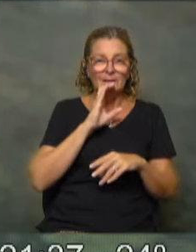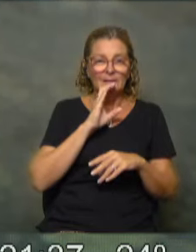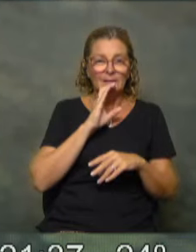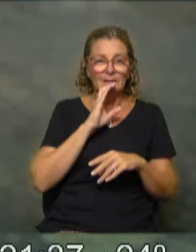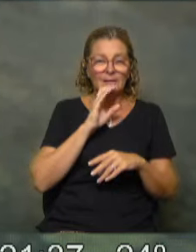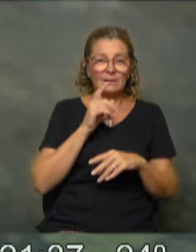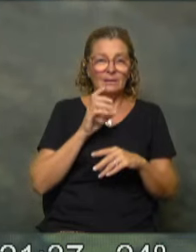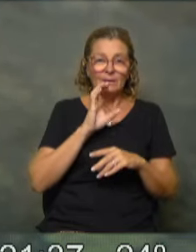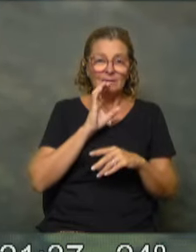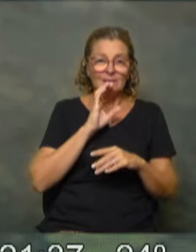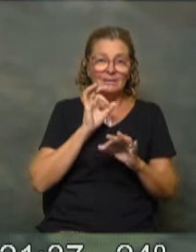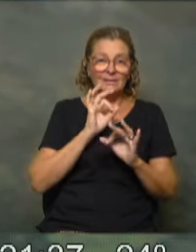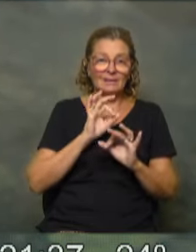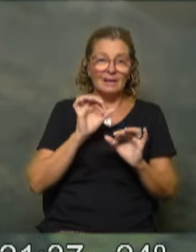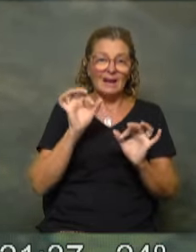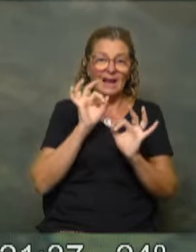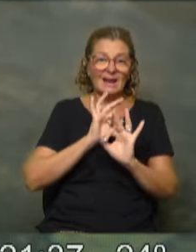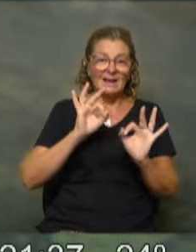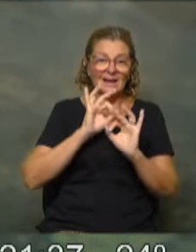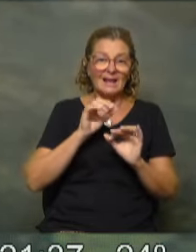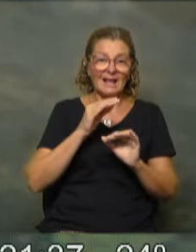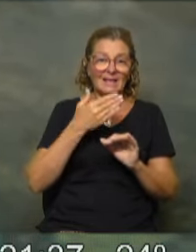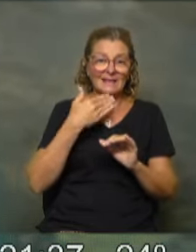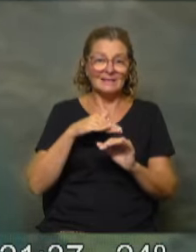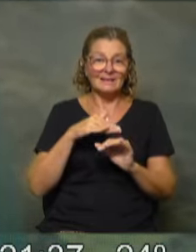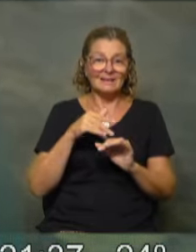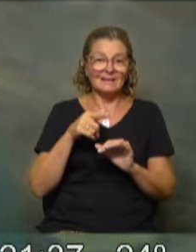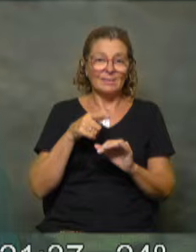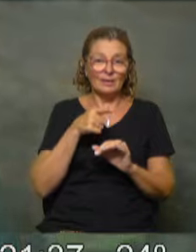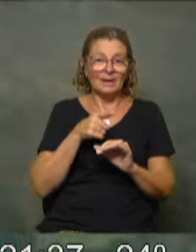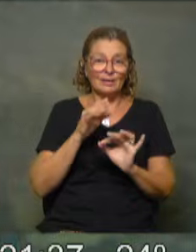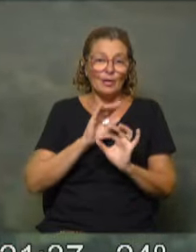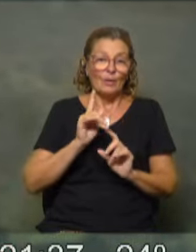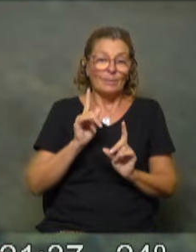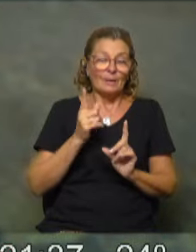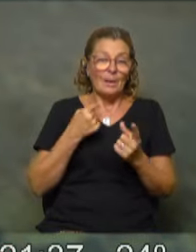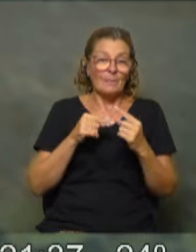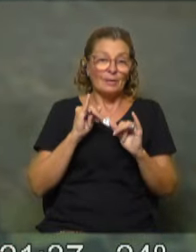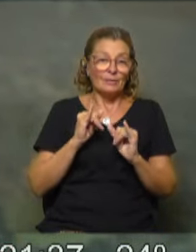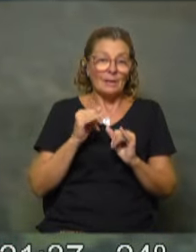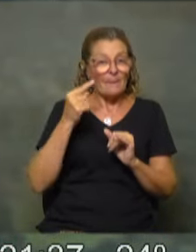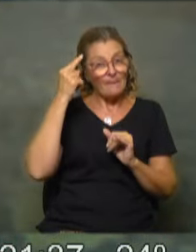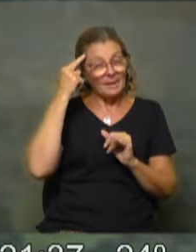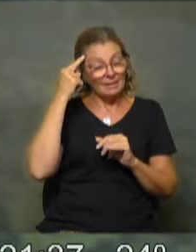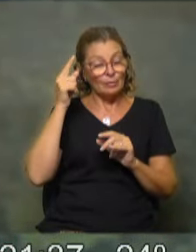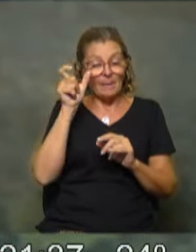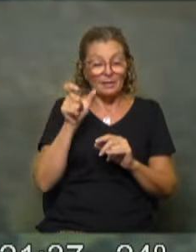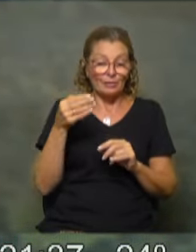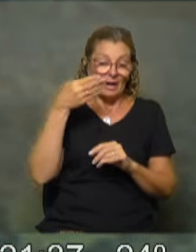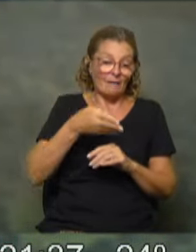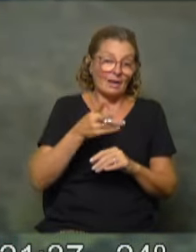reírse, hago chistes que nadie entiende, digo, no funciona por ahí. Pero sí, pienso en el público,